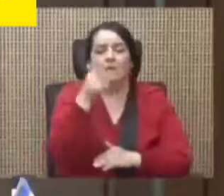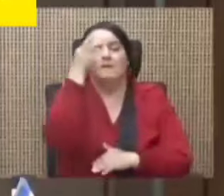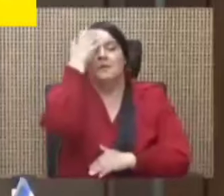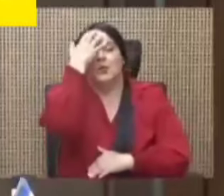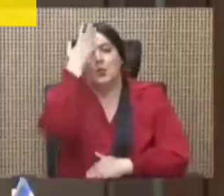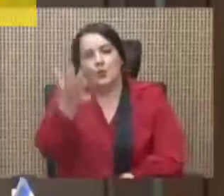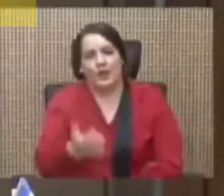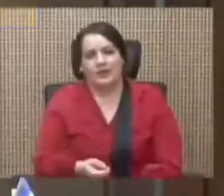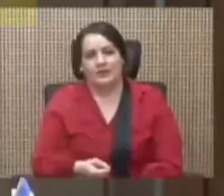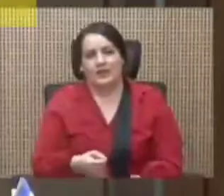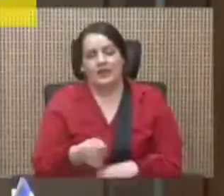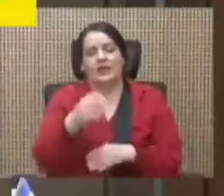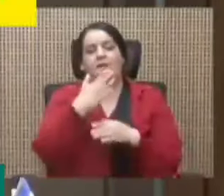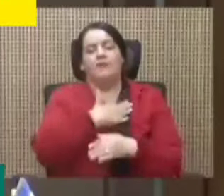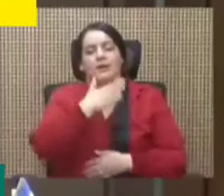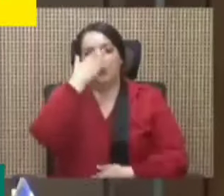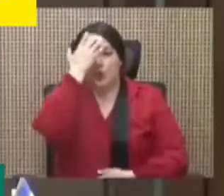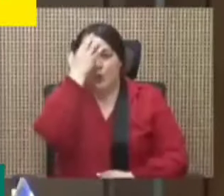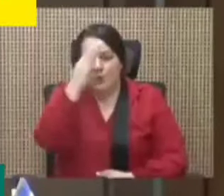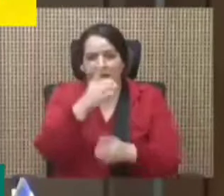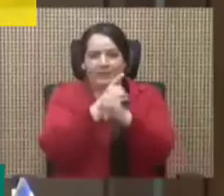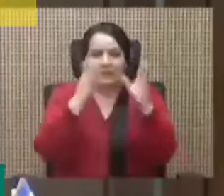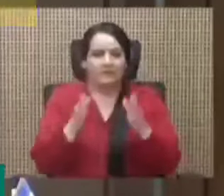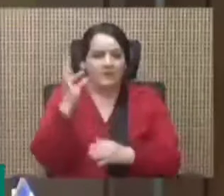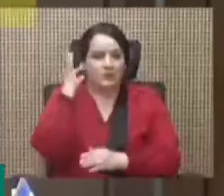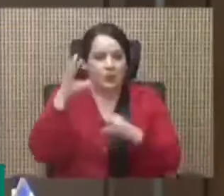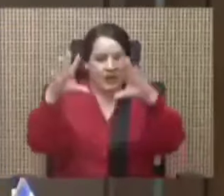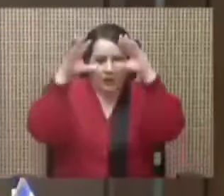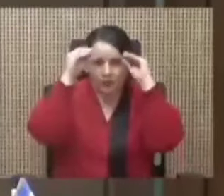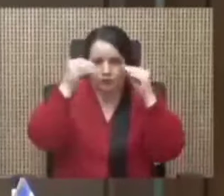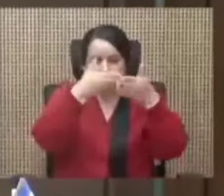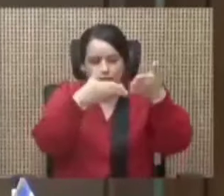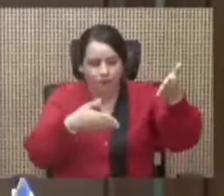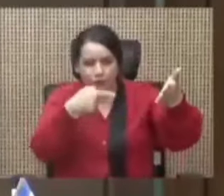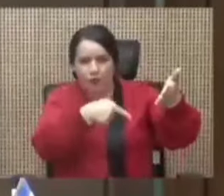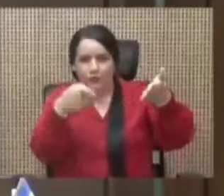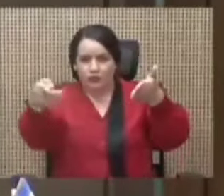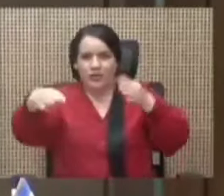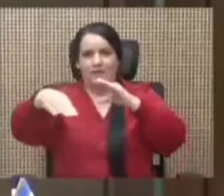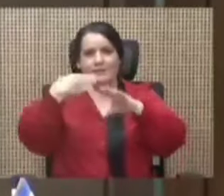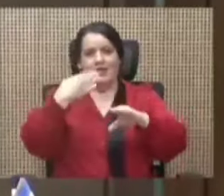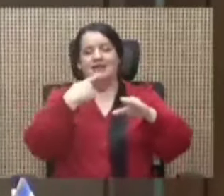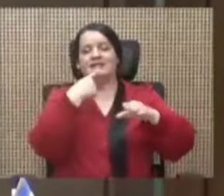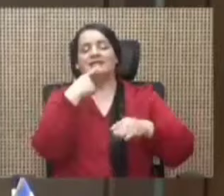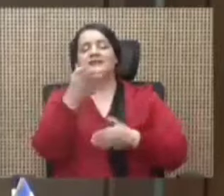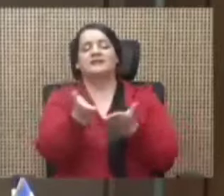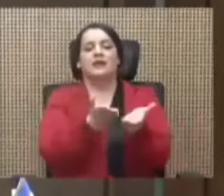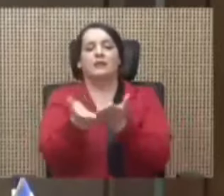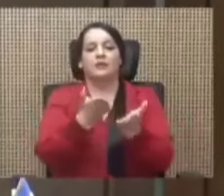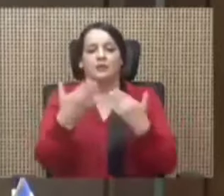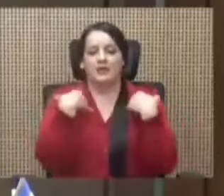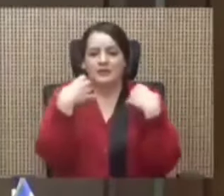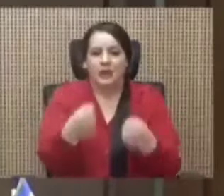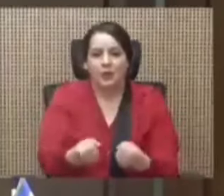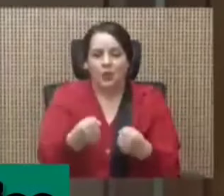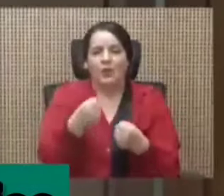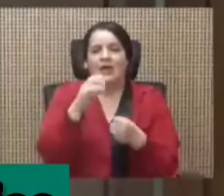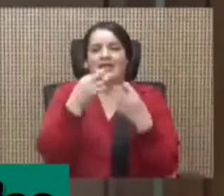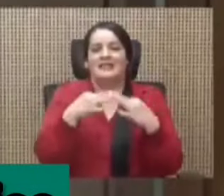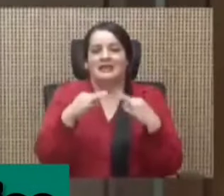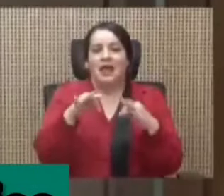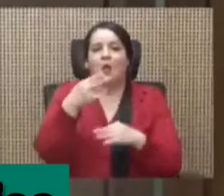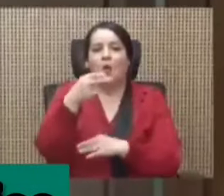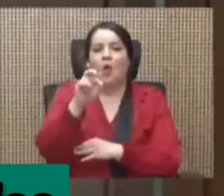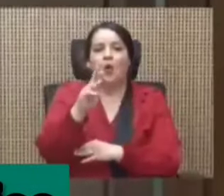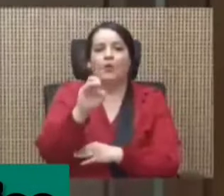señora defensora, que en este informe que usted nos hace llegar, usted señala que los servicios de salud y tratamientos hormonales para la